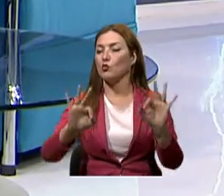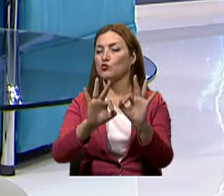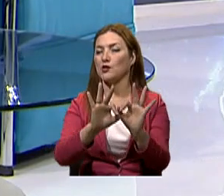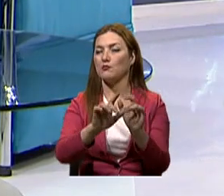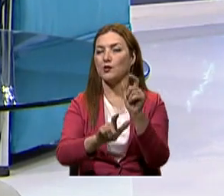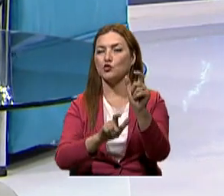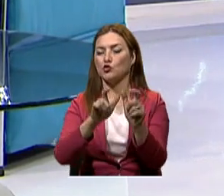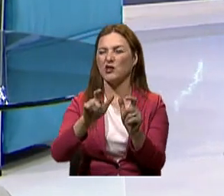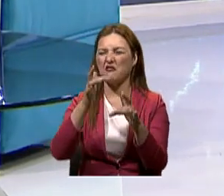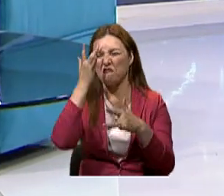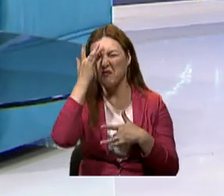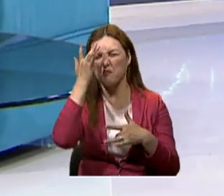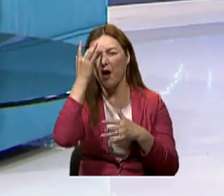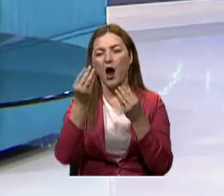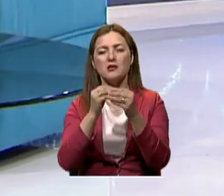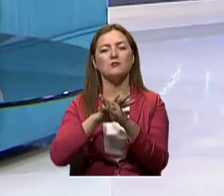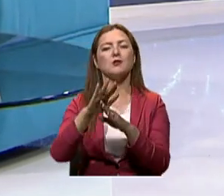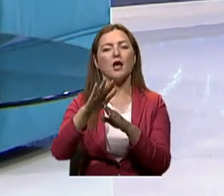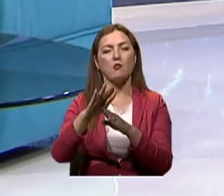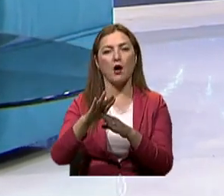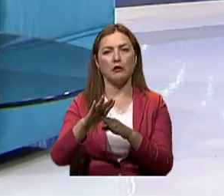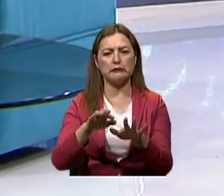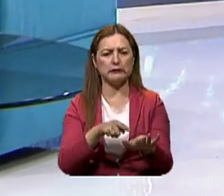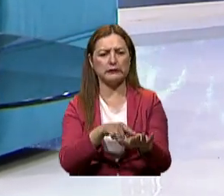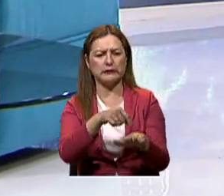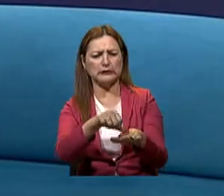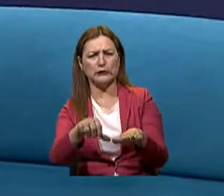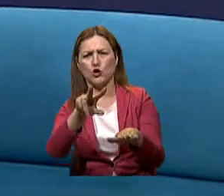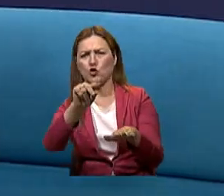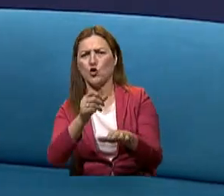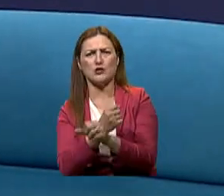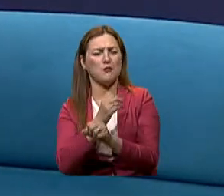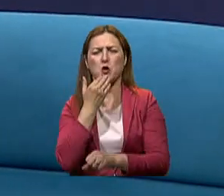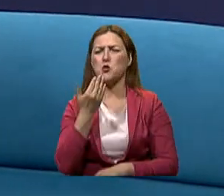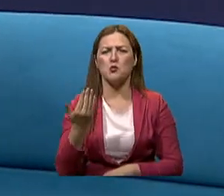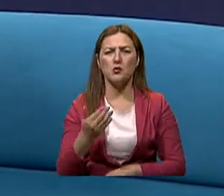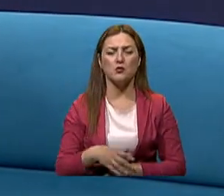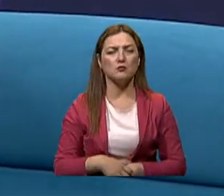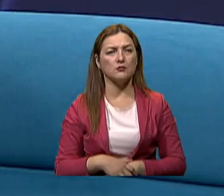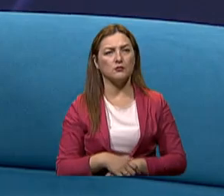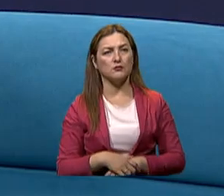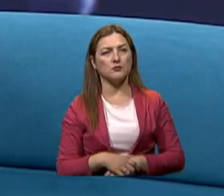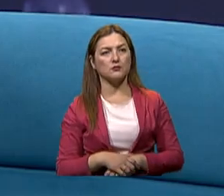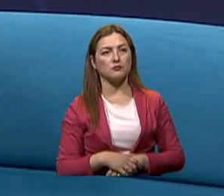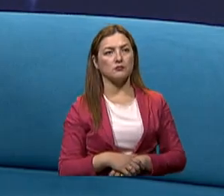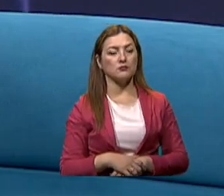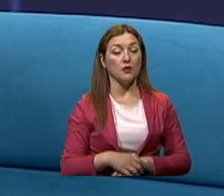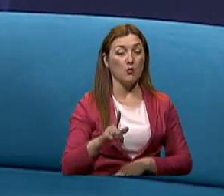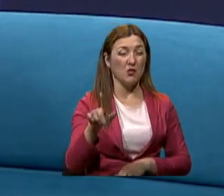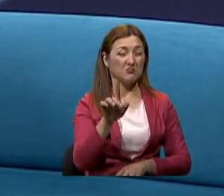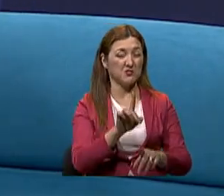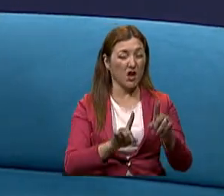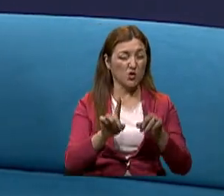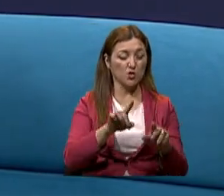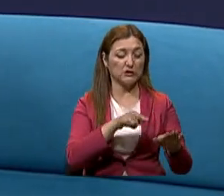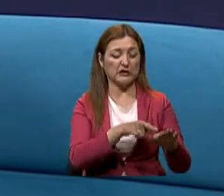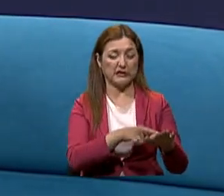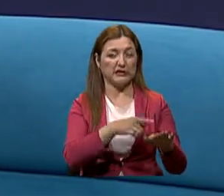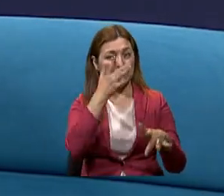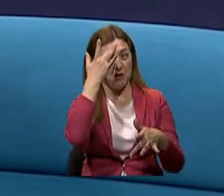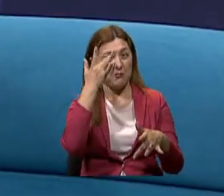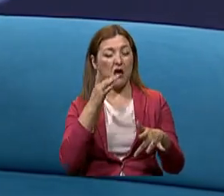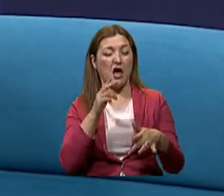invitamos a los pacientes a que hagan para prevenir el pie diabético? Bueno, primero que si ya tienen su diagnóstico de pie diabético, pacientes que